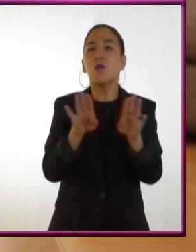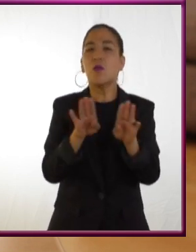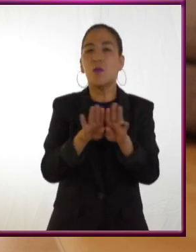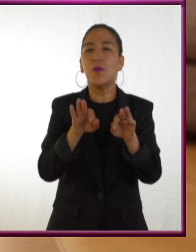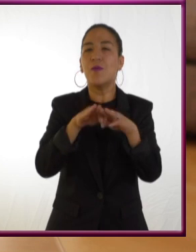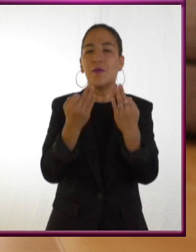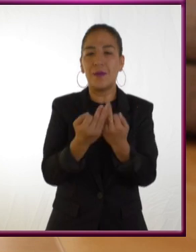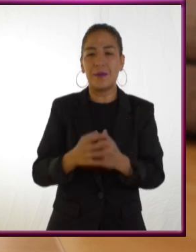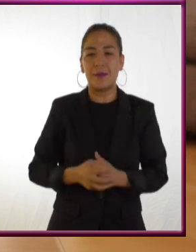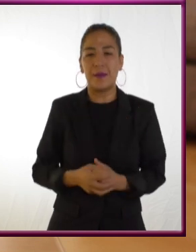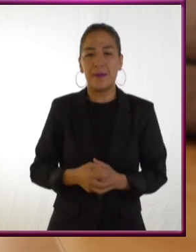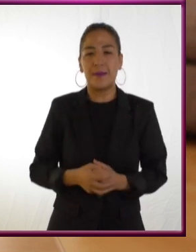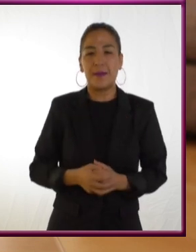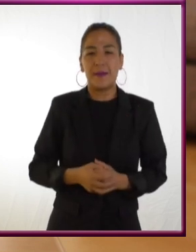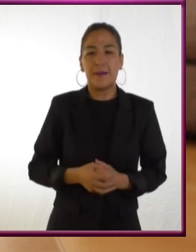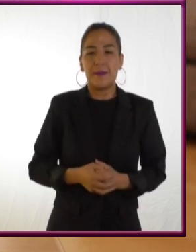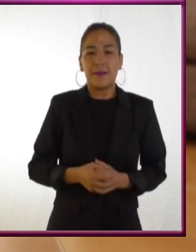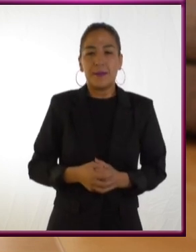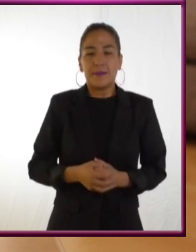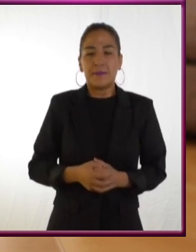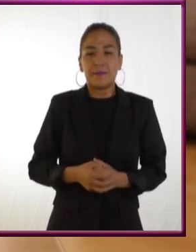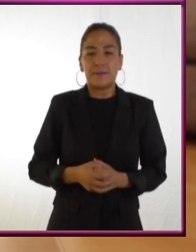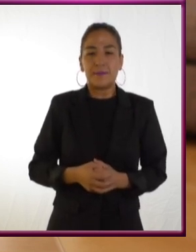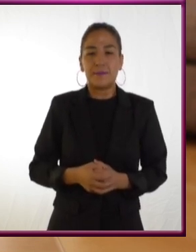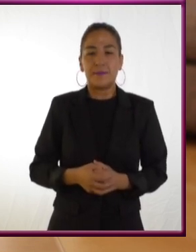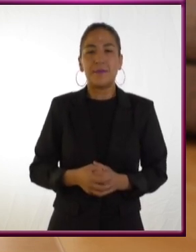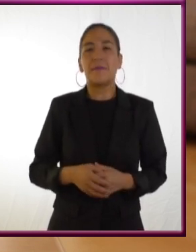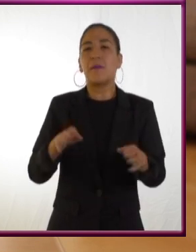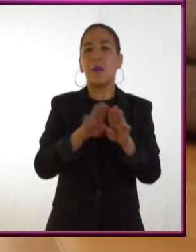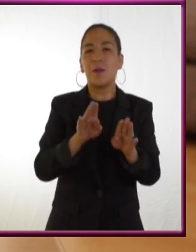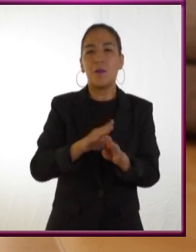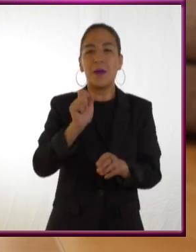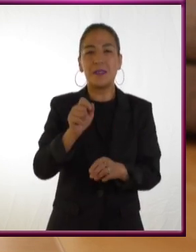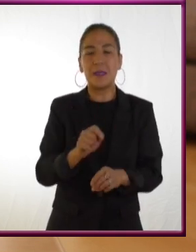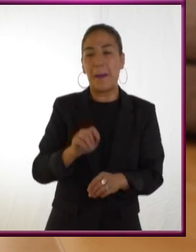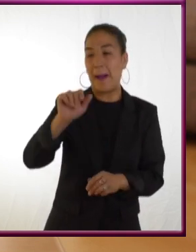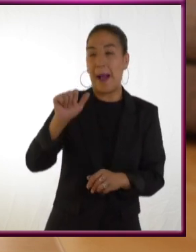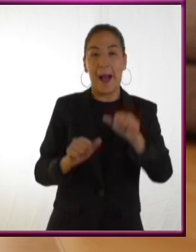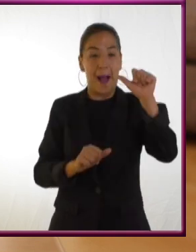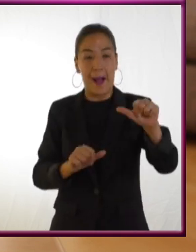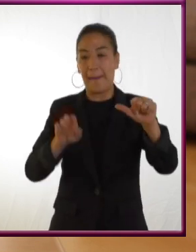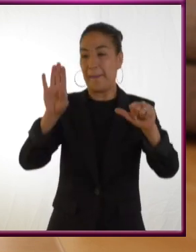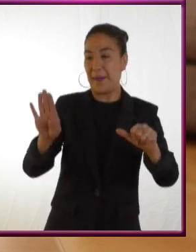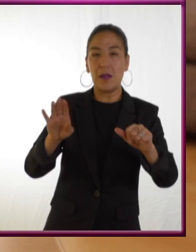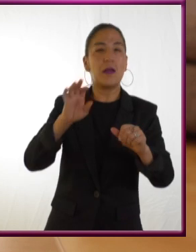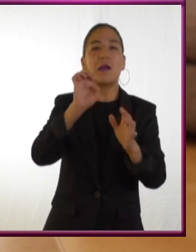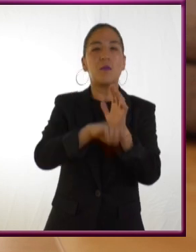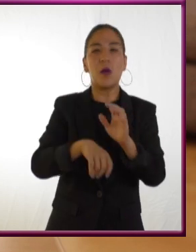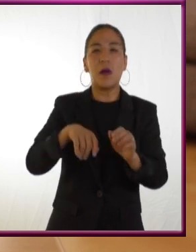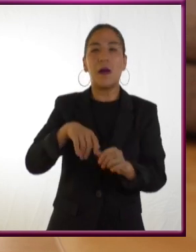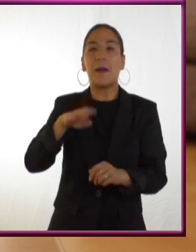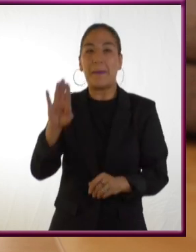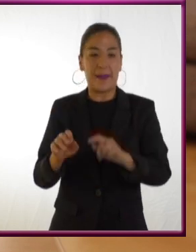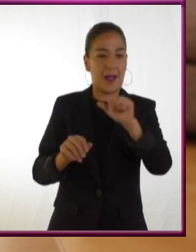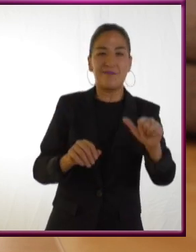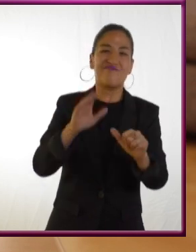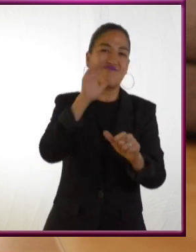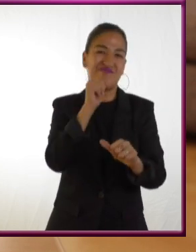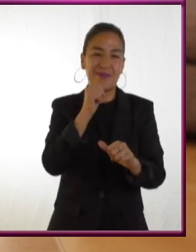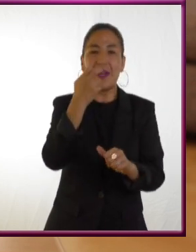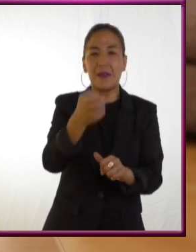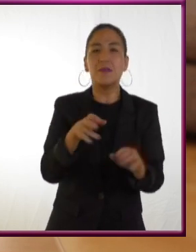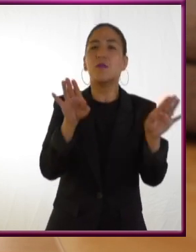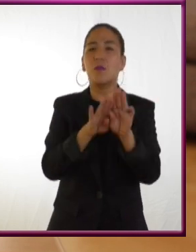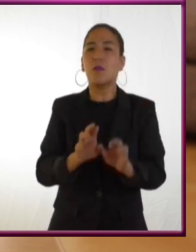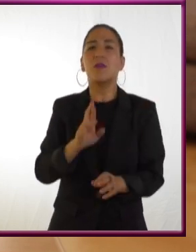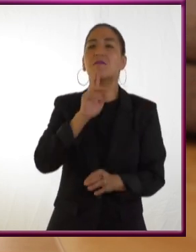de tal forma que podemos ir de un punto A a un punto B, pero no podemos ir del punto B al punto A, y con eso tenemos unas cosas que